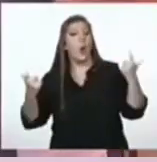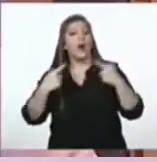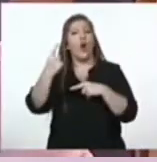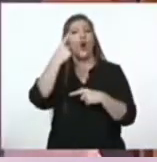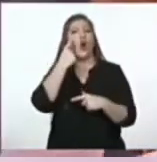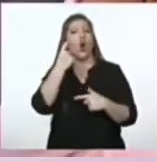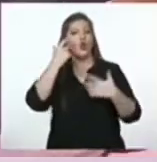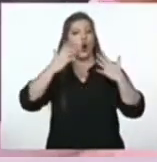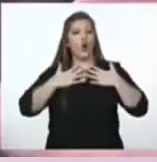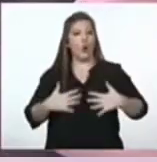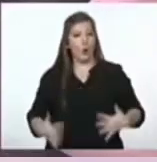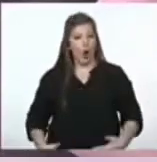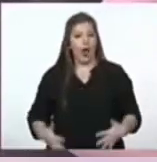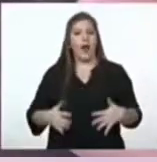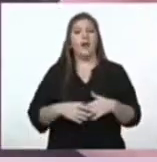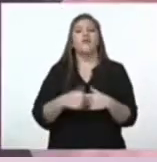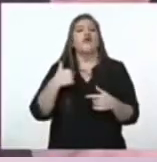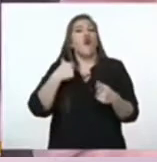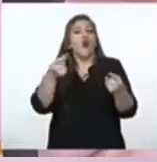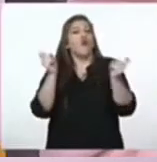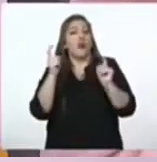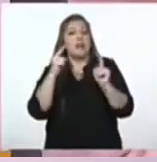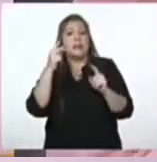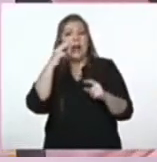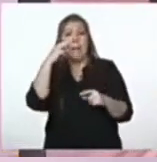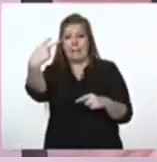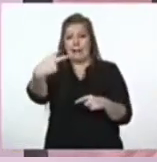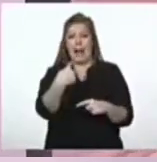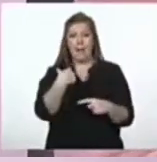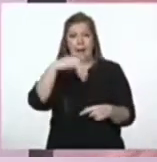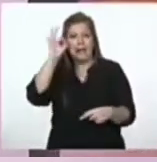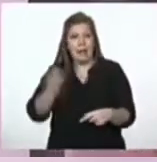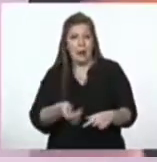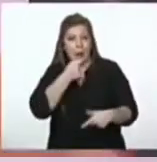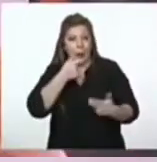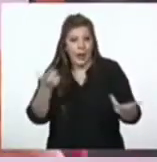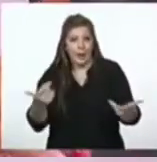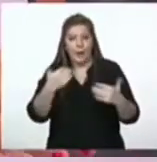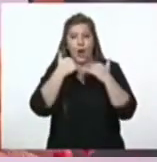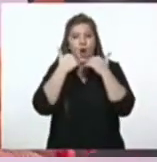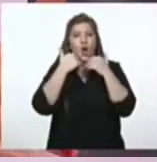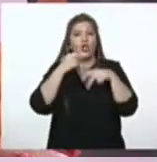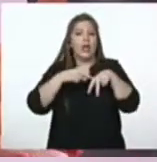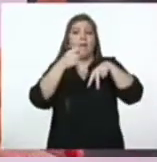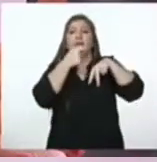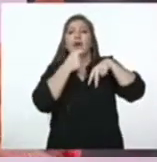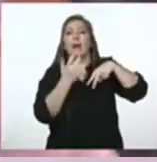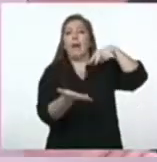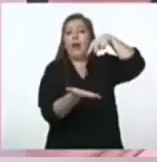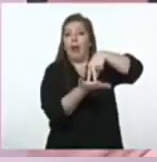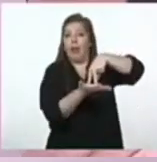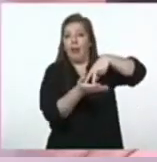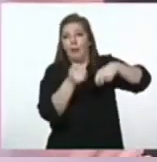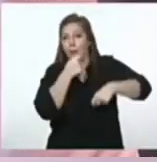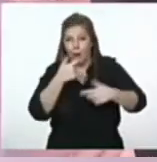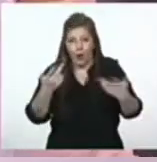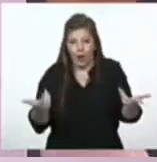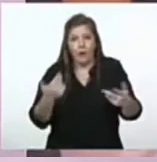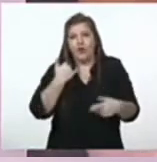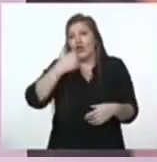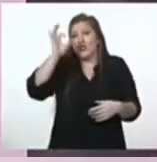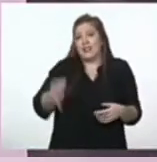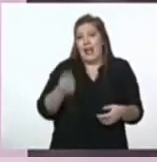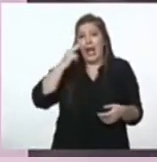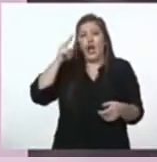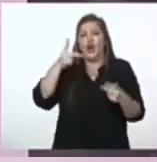decir, yo no necesito mirarme en este momento para saber que, por ejemplo, no sé, mis rodillas están extendidas, ¿sí? Claro. O sea, lo sé sin